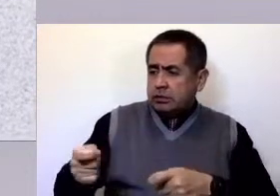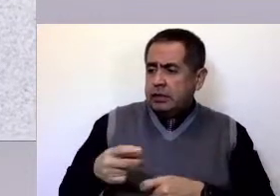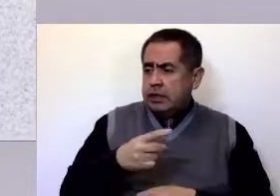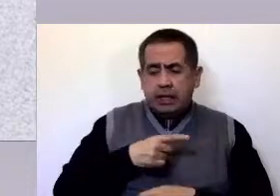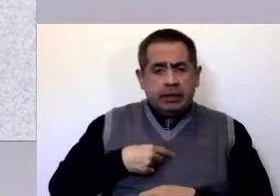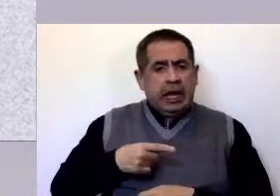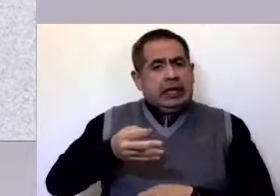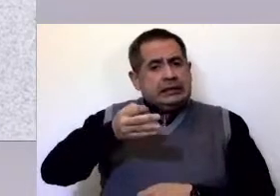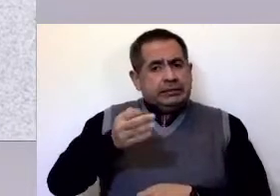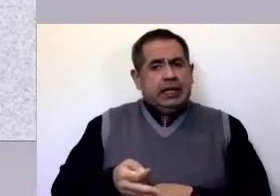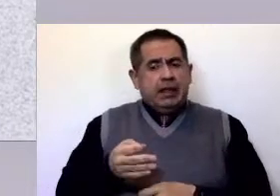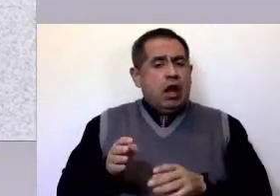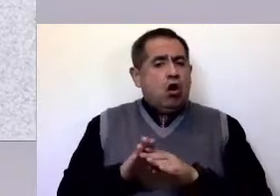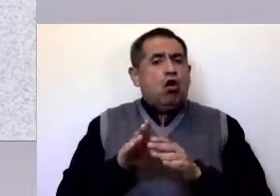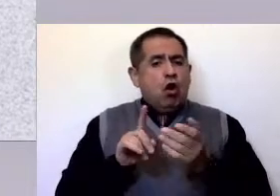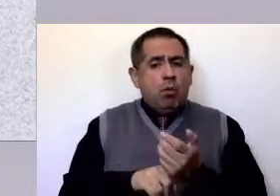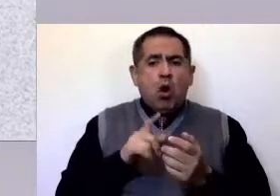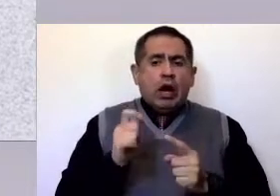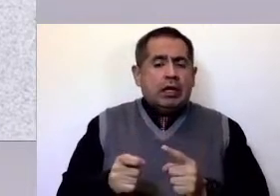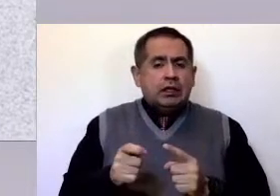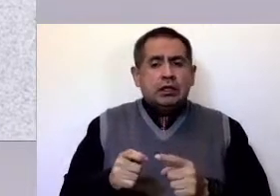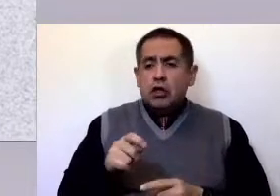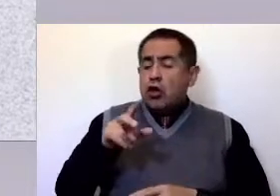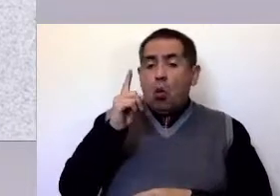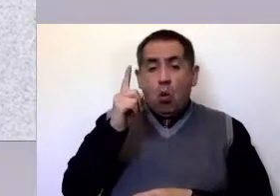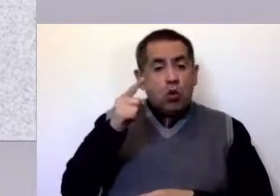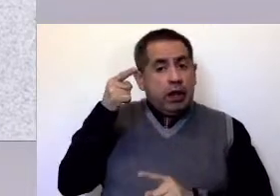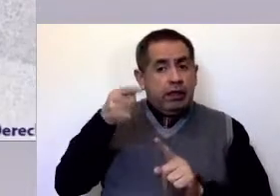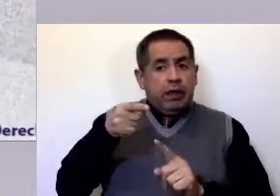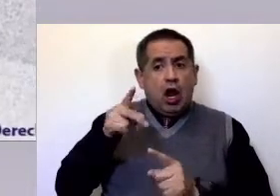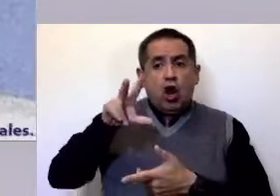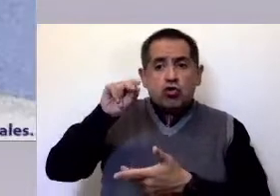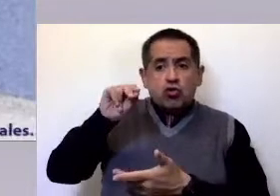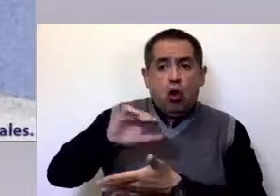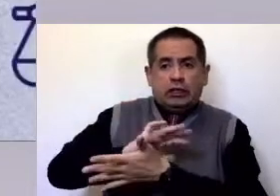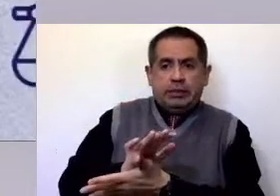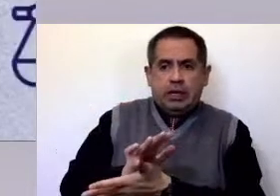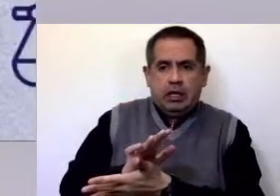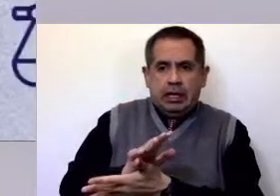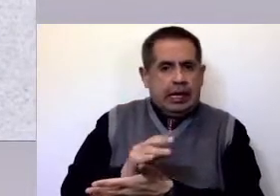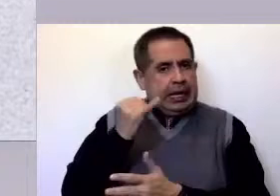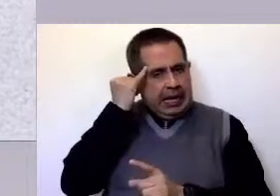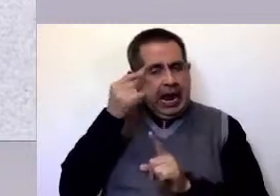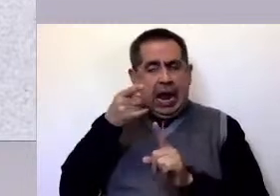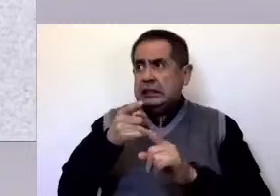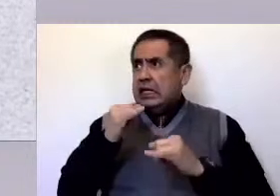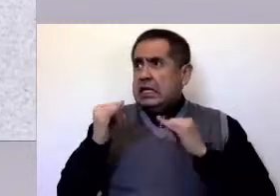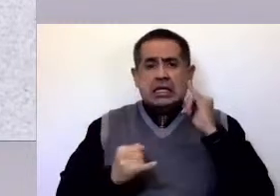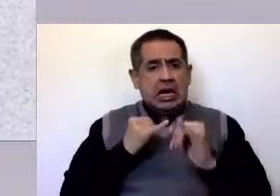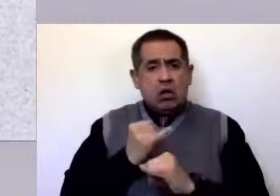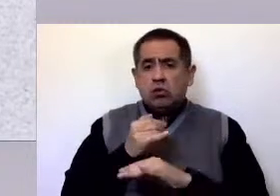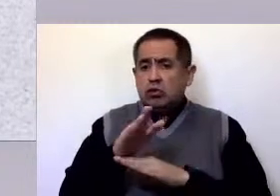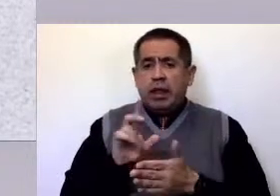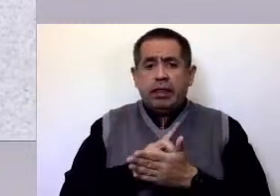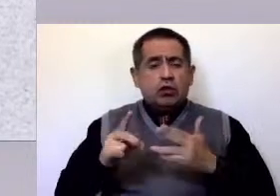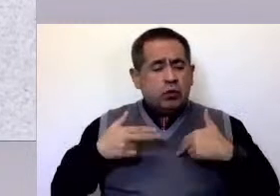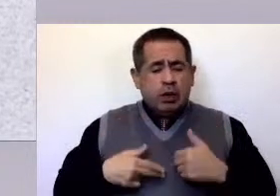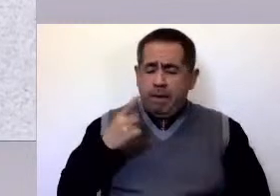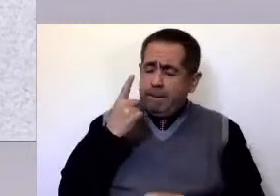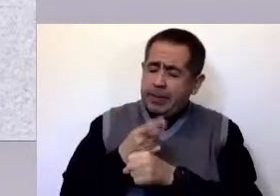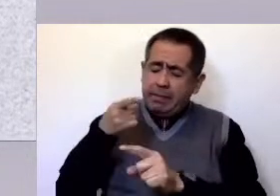bajo el principio de no discriminación rector en el ámbito internacional de los derechos humanos